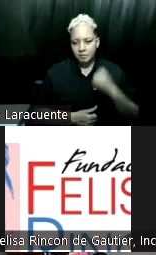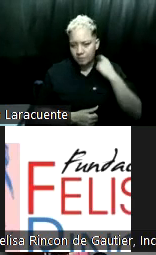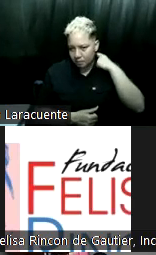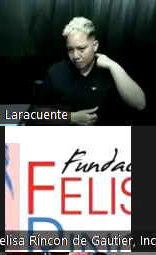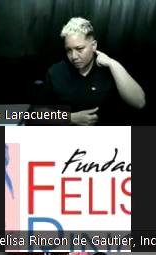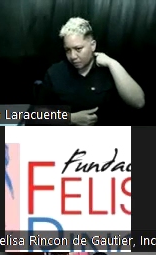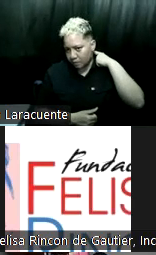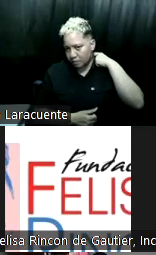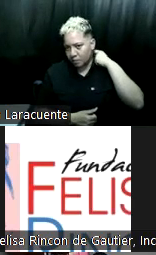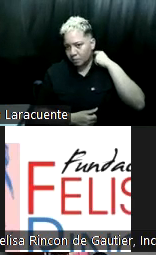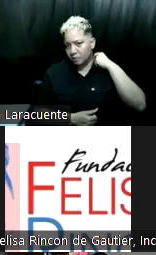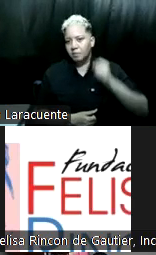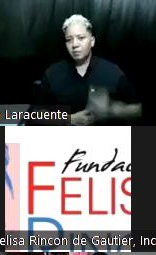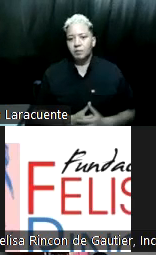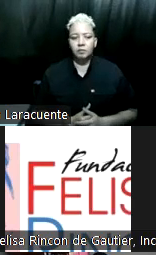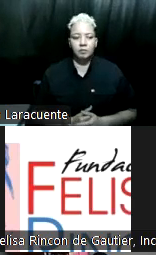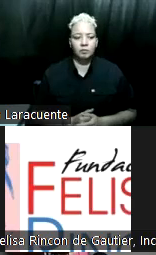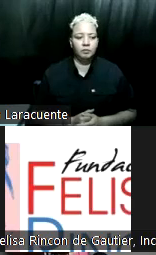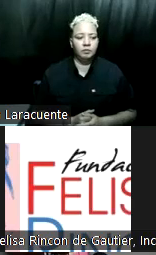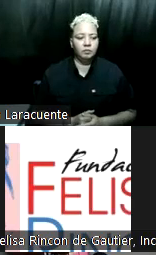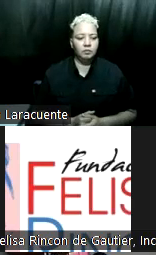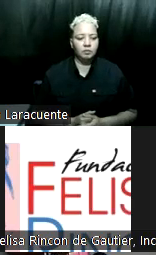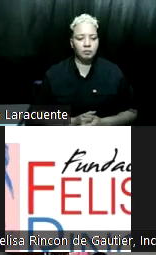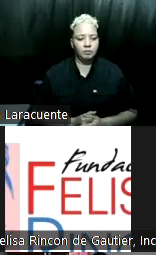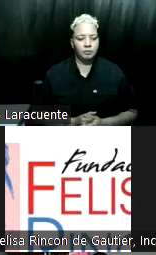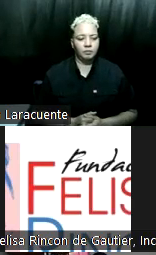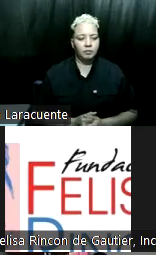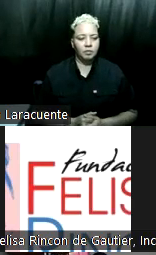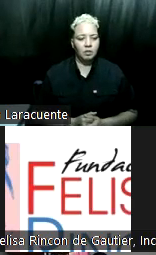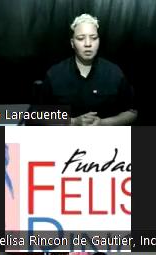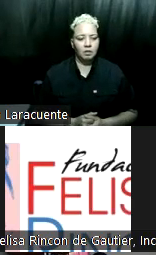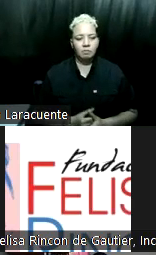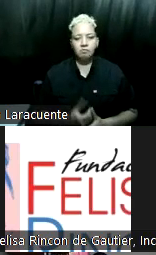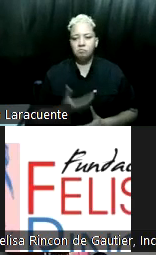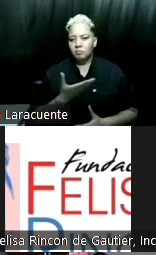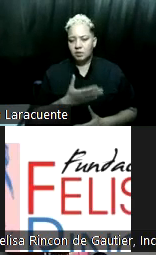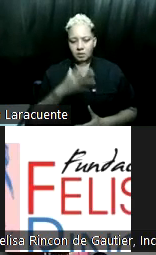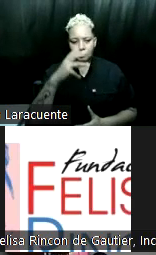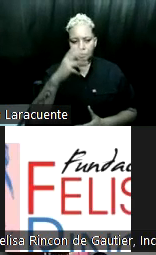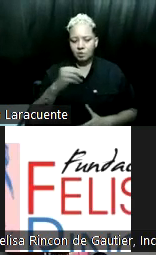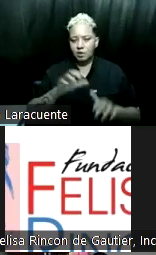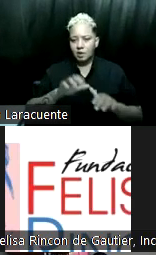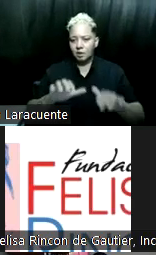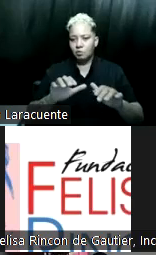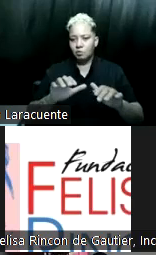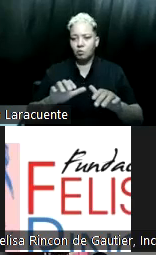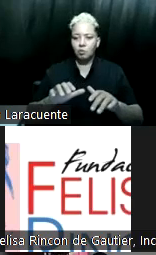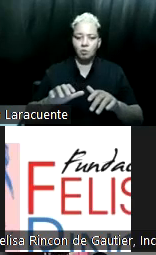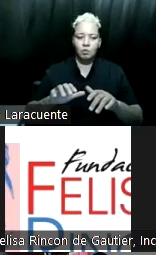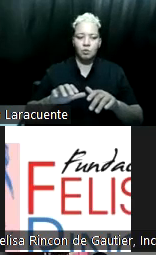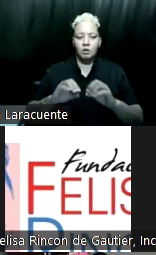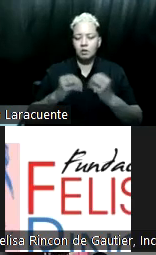en pantalla, en la diagramación tan bonita que realizó la fundación.